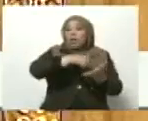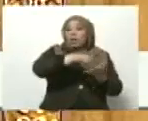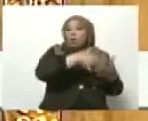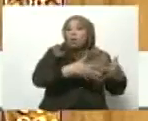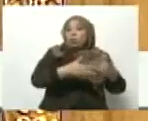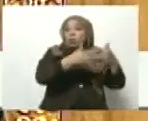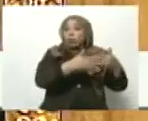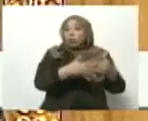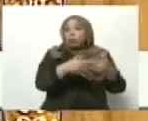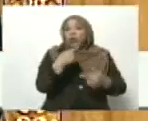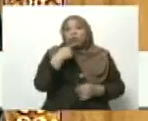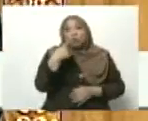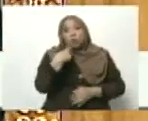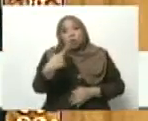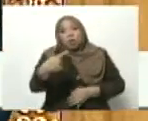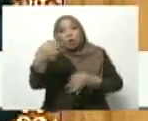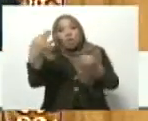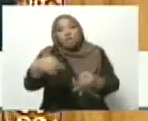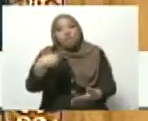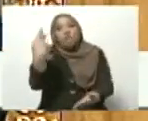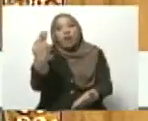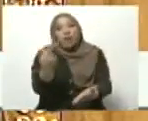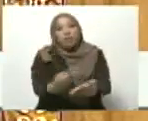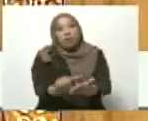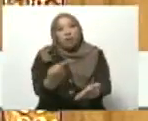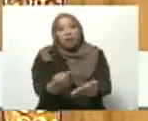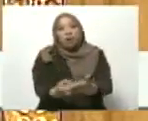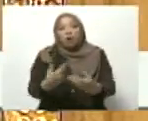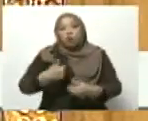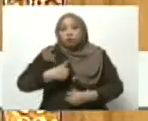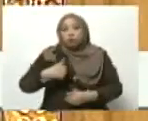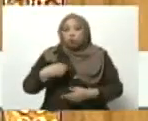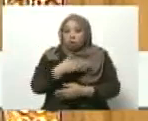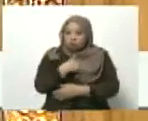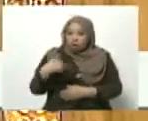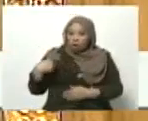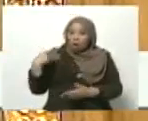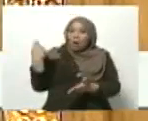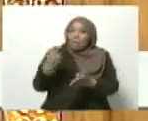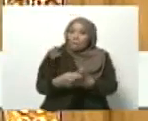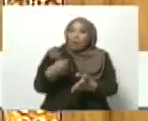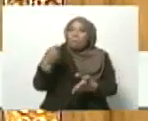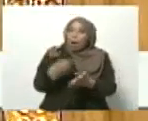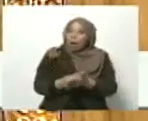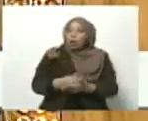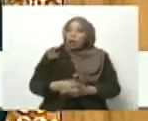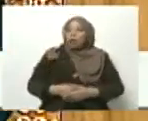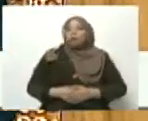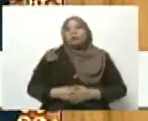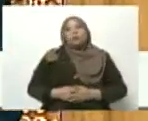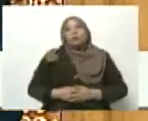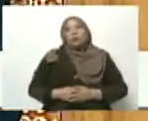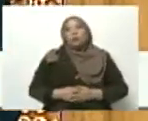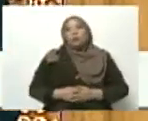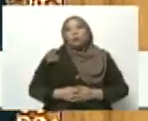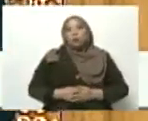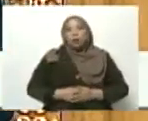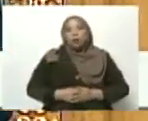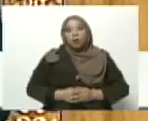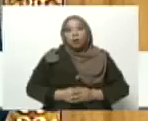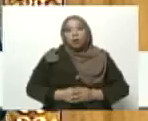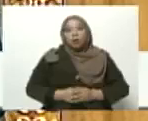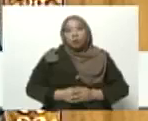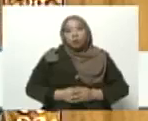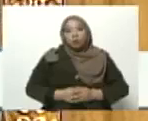digo, juro que es verdad, y porque quiero que esta gente me pague 30 millones de dólares por daño y perjuicio. Y Goodrow cuenta